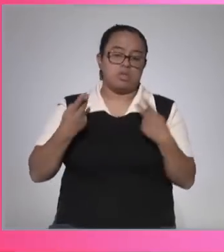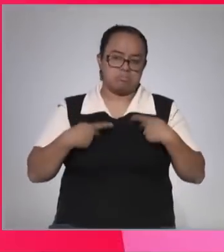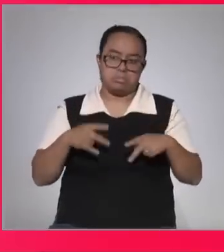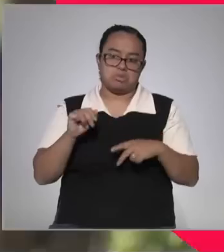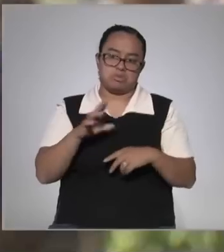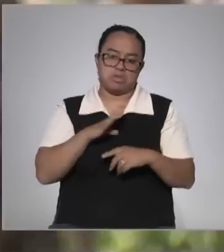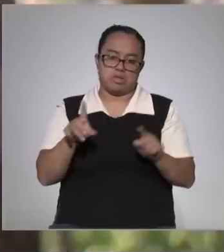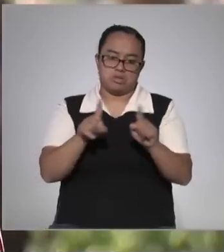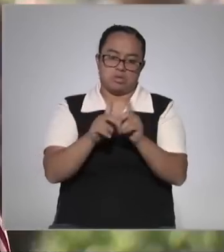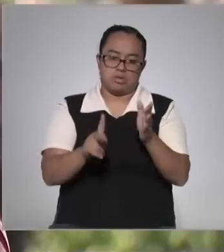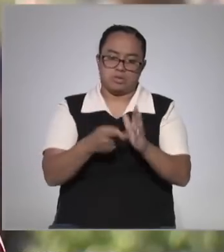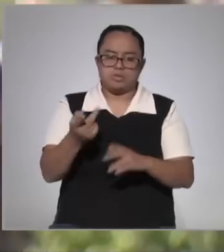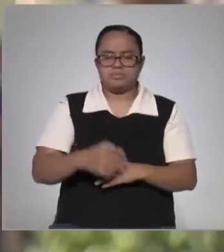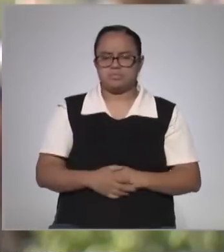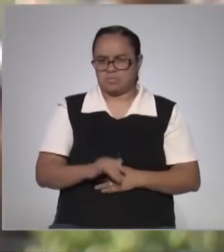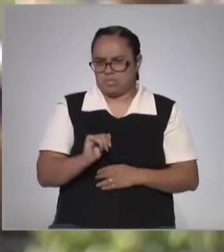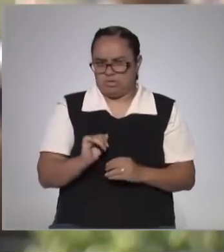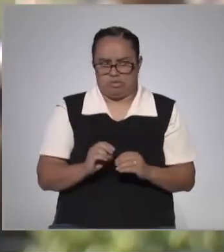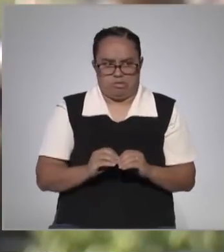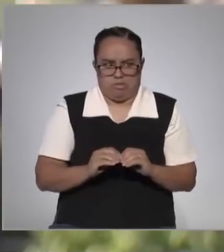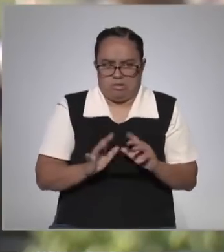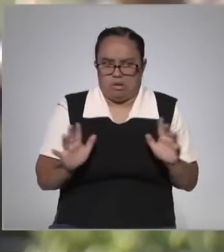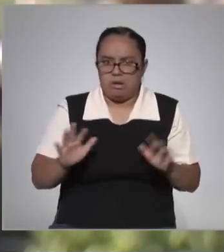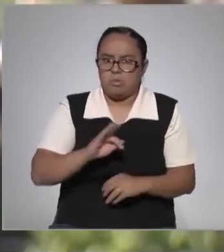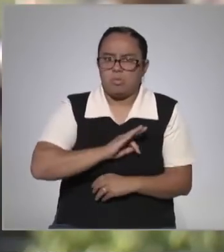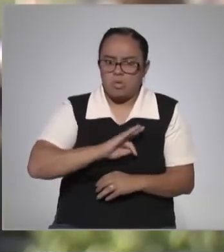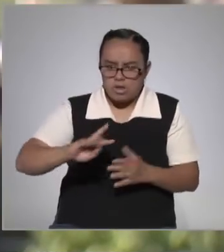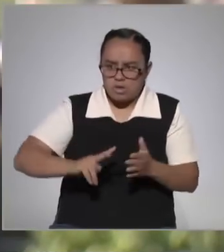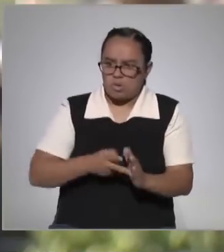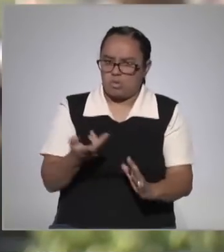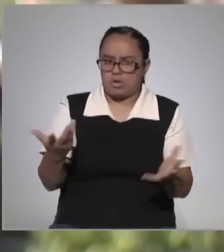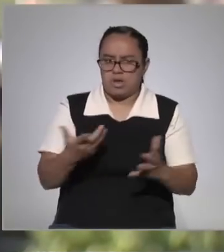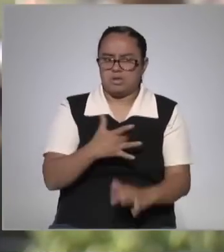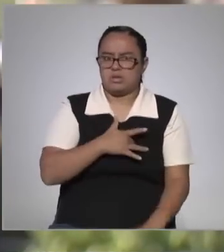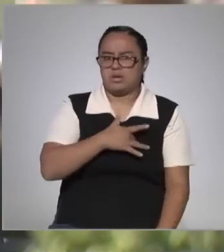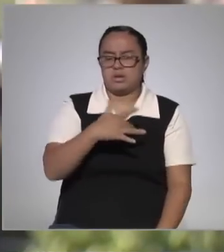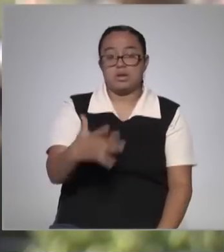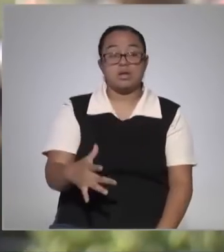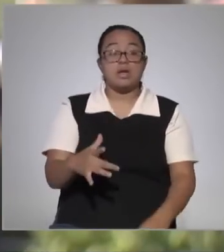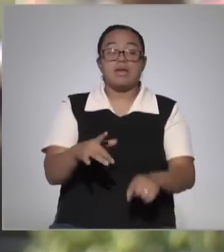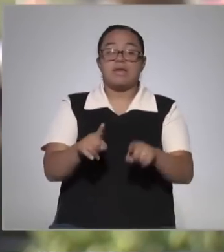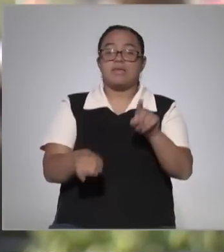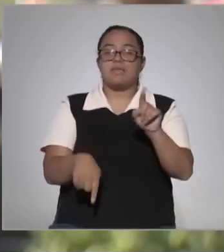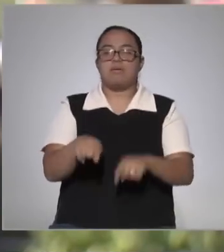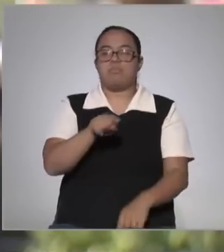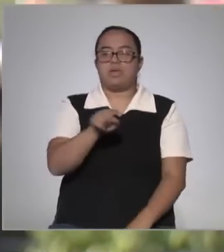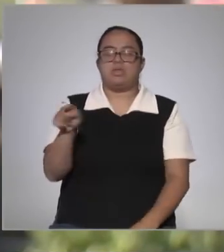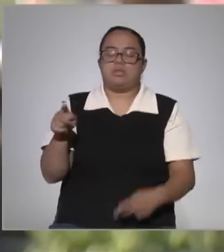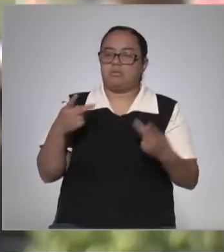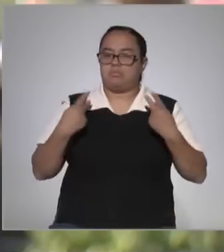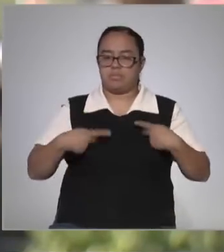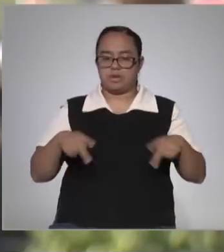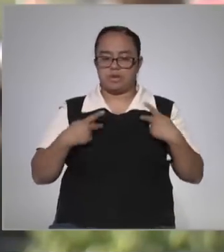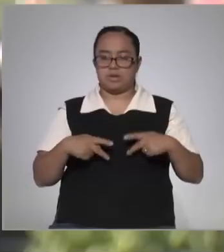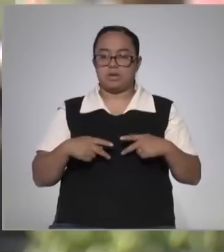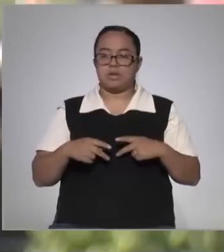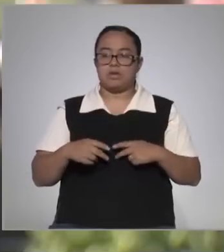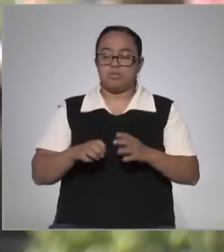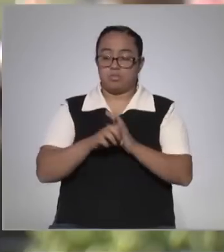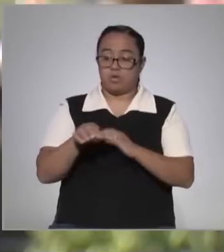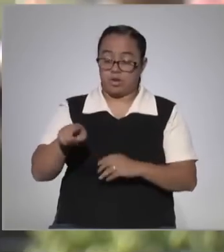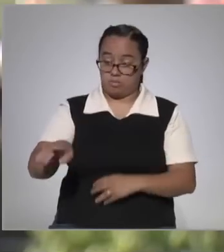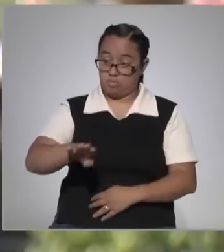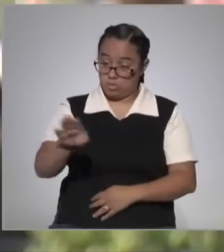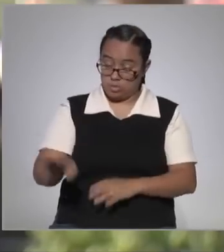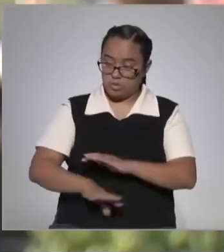juntado. Totalmente, puede volverse a enamorar. Creo que va a depender más de la persona, de dejar ir a la